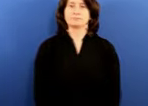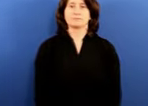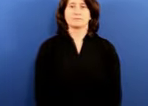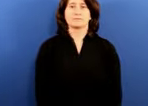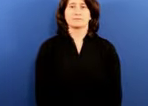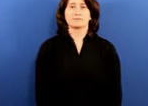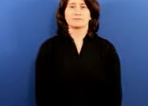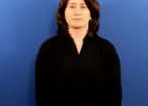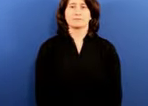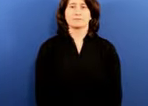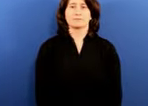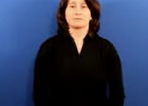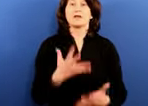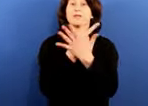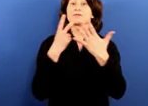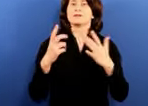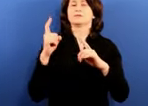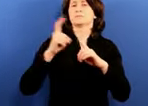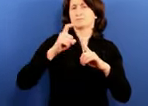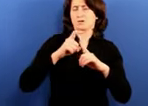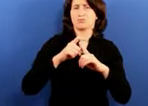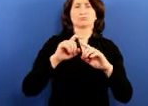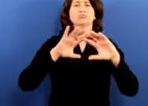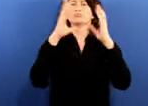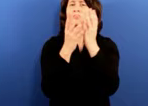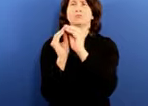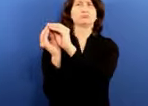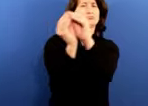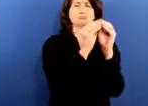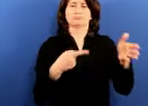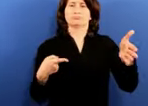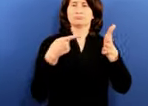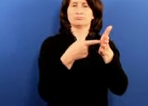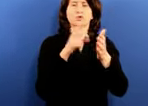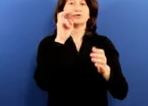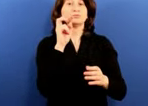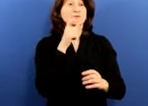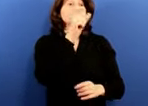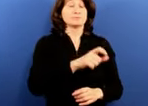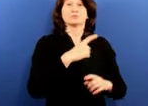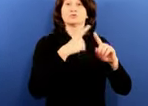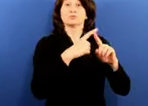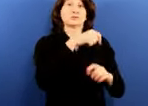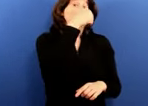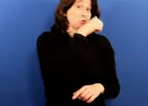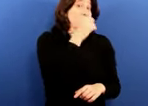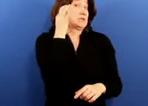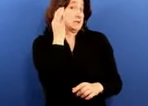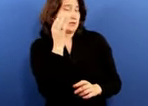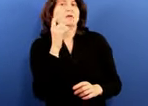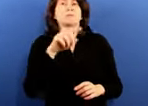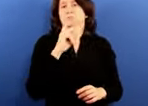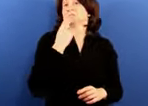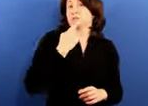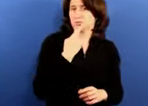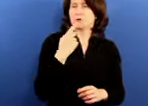a la ciudadanía contra todo tipo de discriminación sexual. Bajo el título genérico Homofobiarik ez, no a la homofobia,